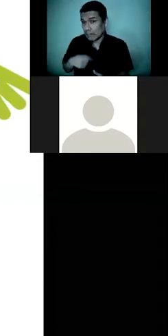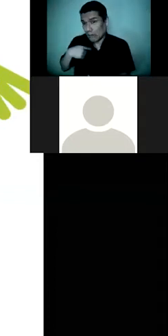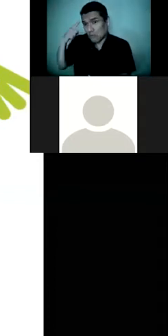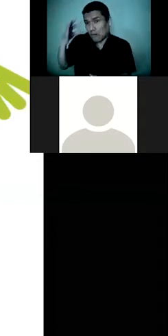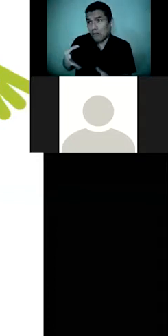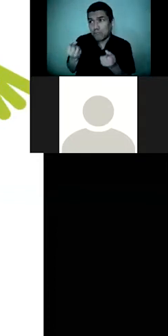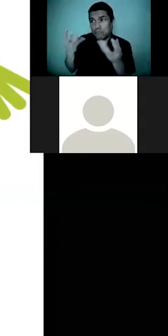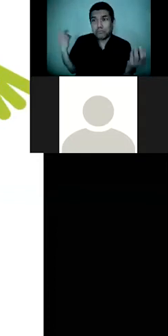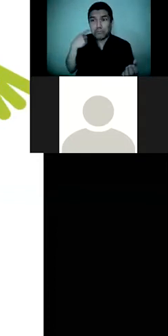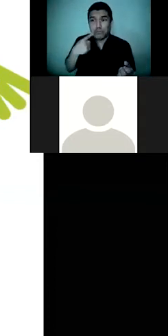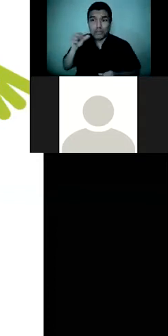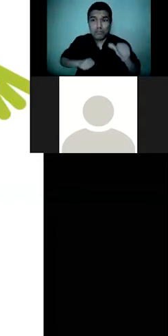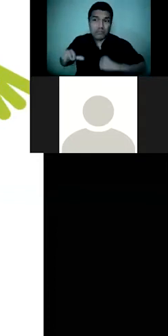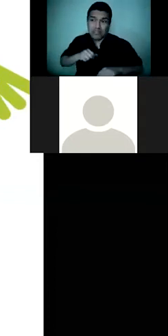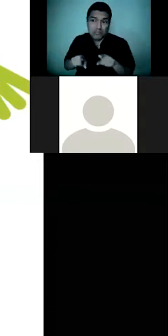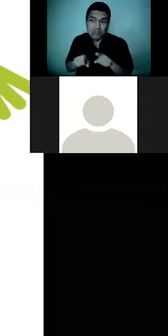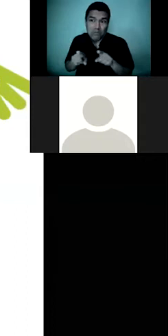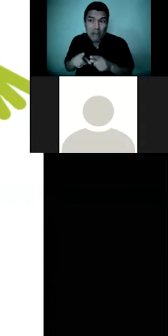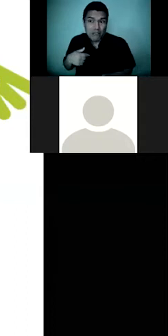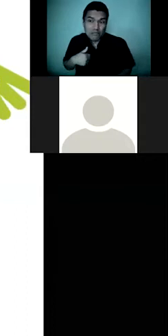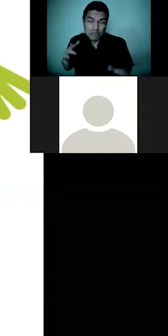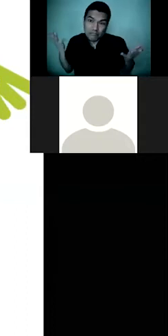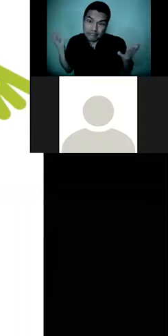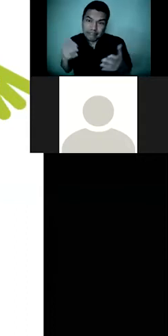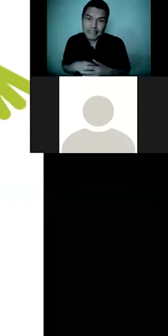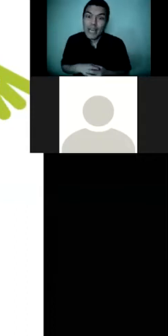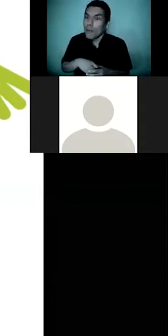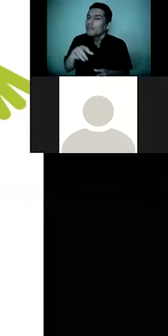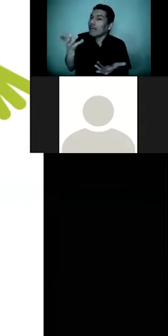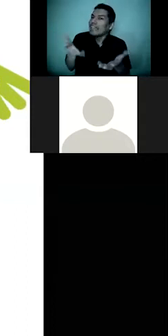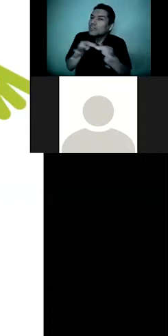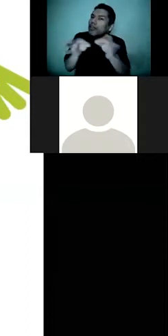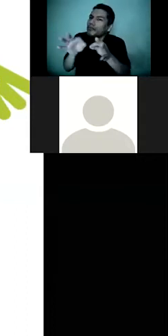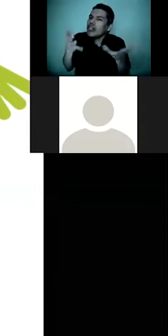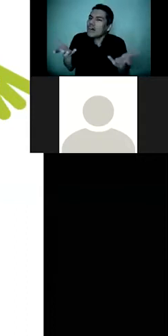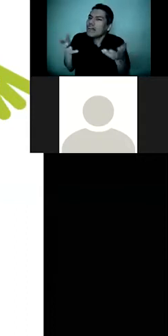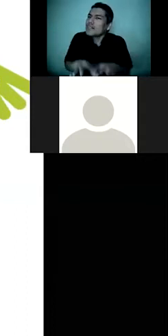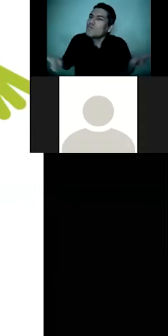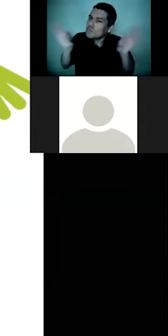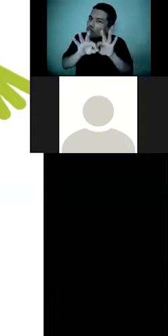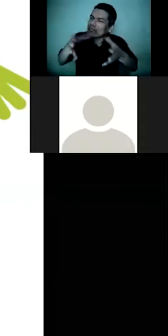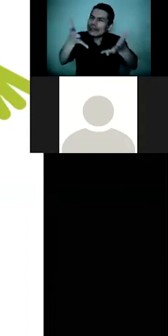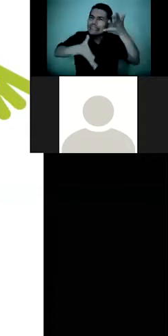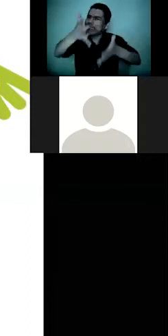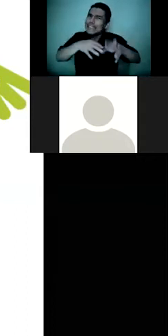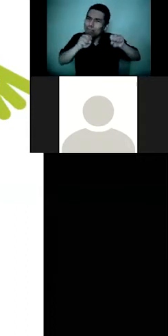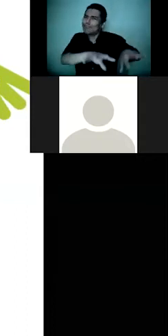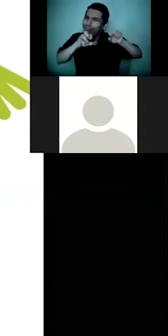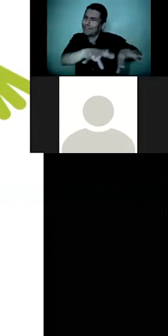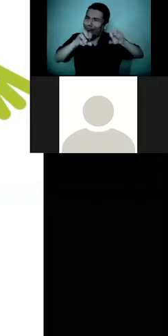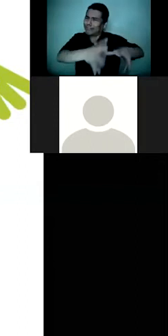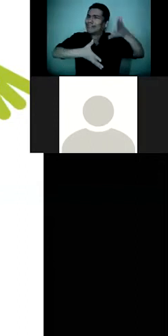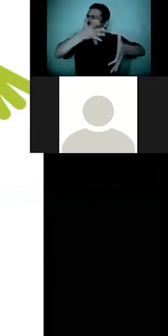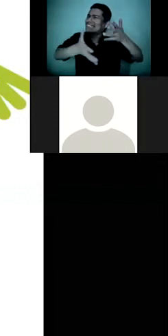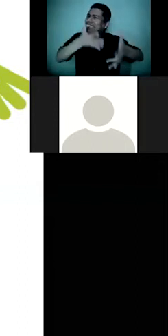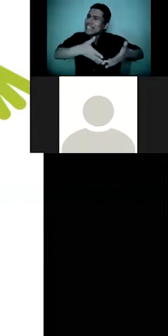así, ¿no? Yo creo que muchos soros han sufrido igual que yo creo. Eso es lo que yo quería explicar, que es muy